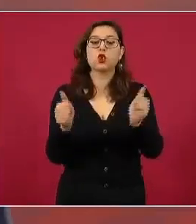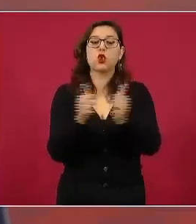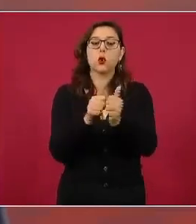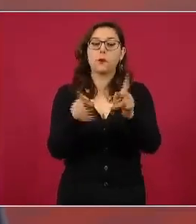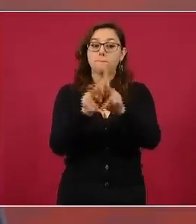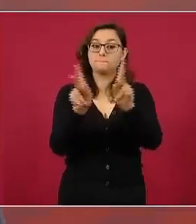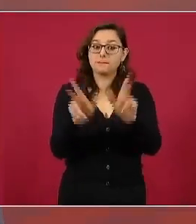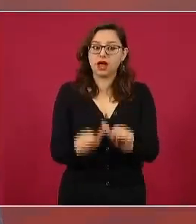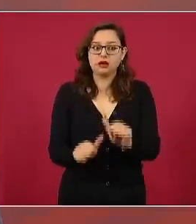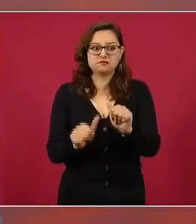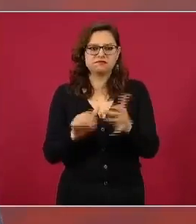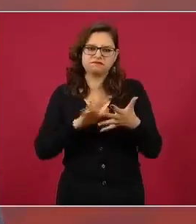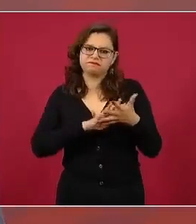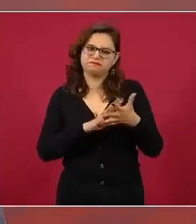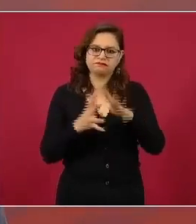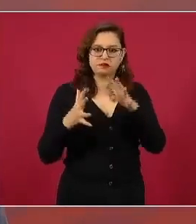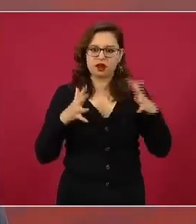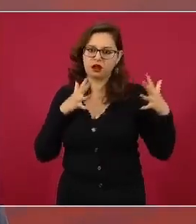Nada más.